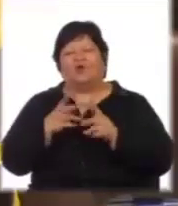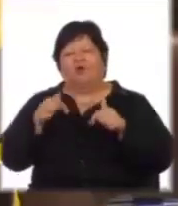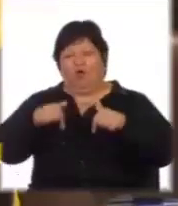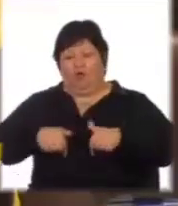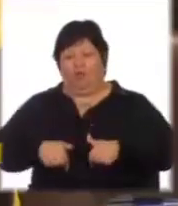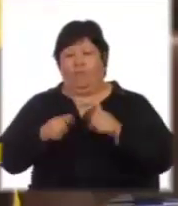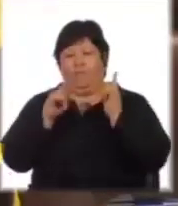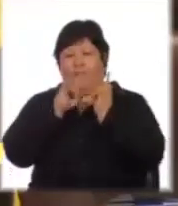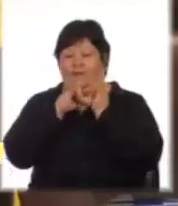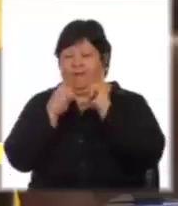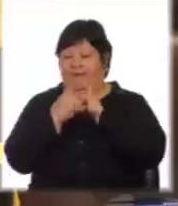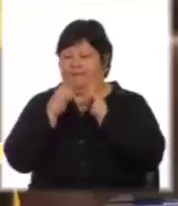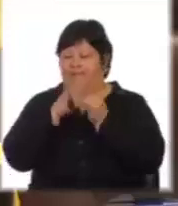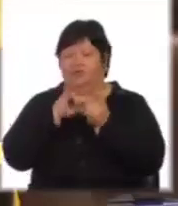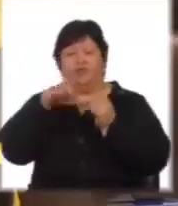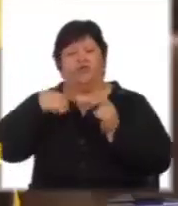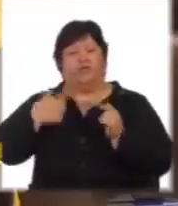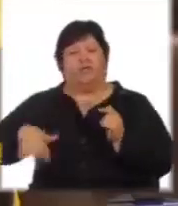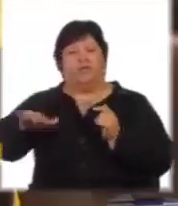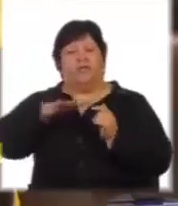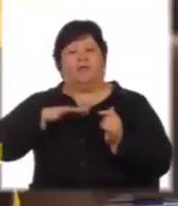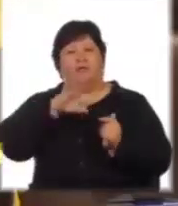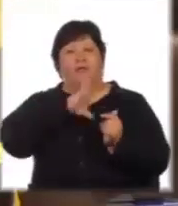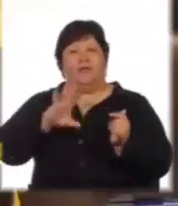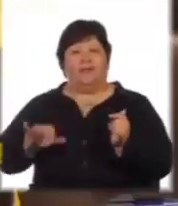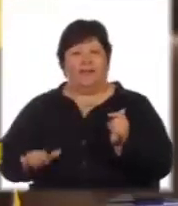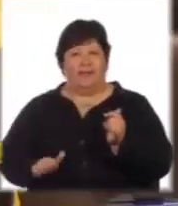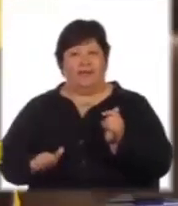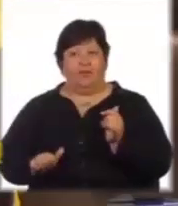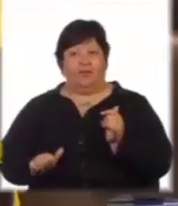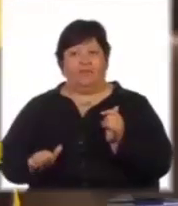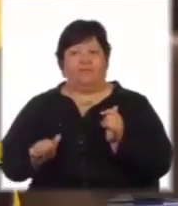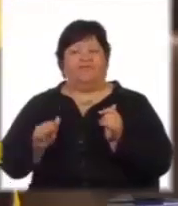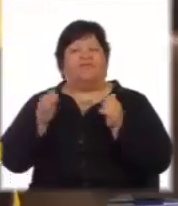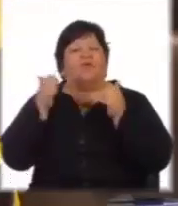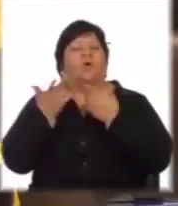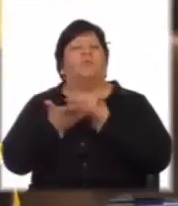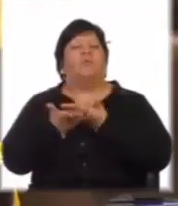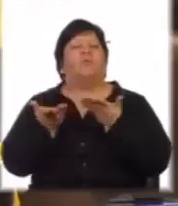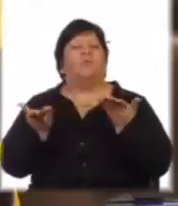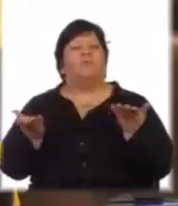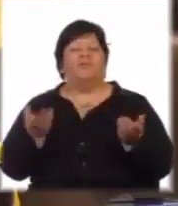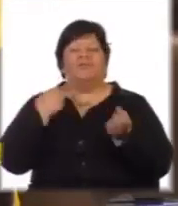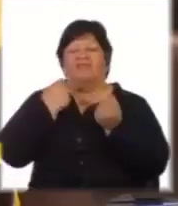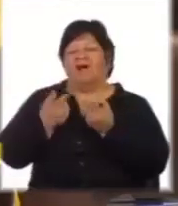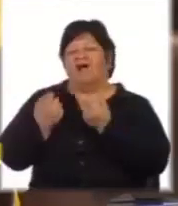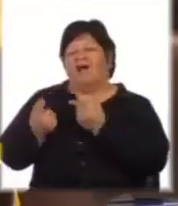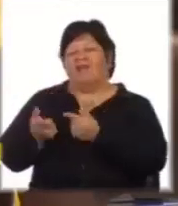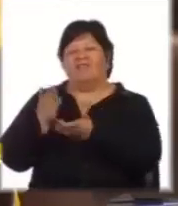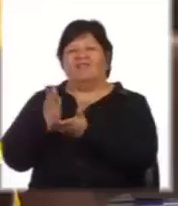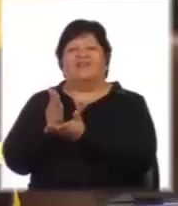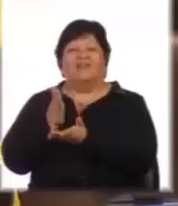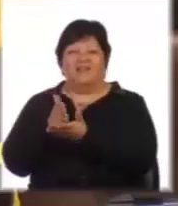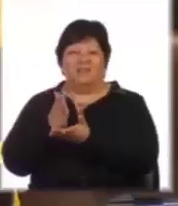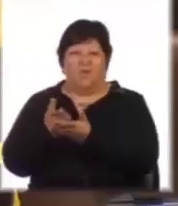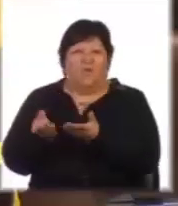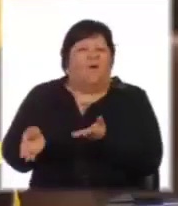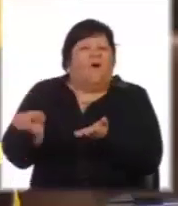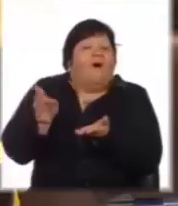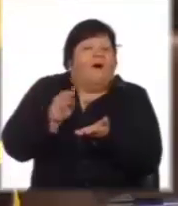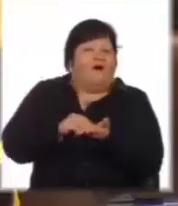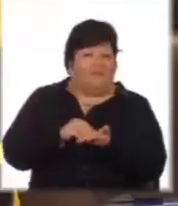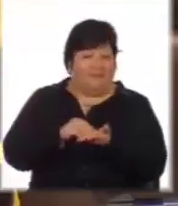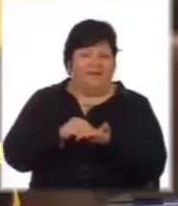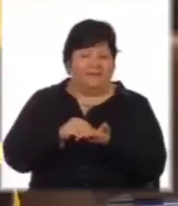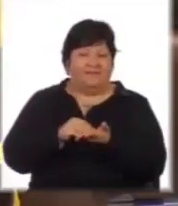como sociedad, como Estado, y a su vez nos muestran que otorgar derechos a este colectivo, además de ser una